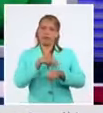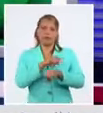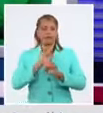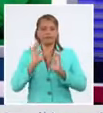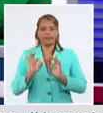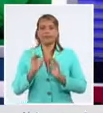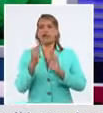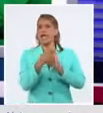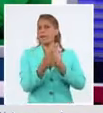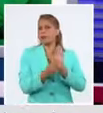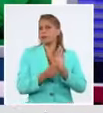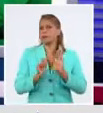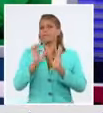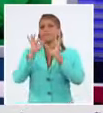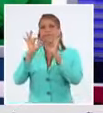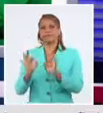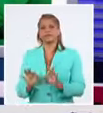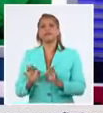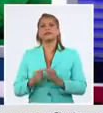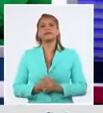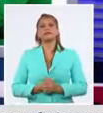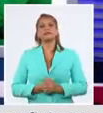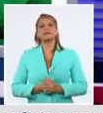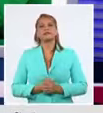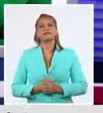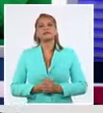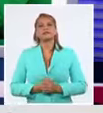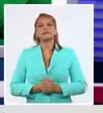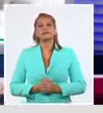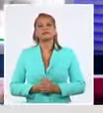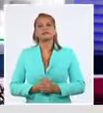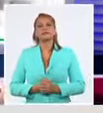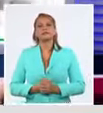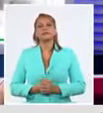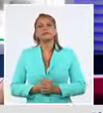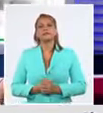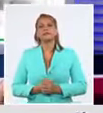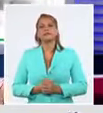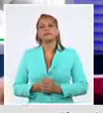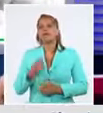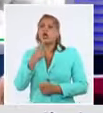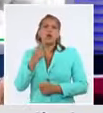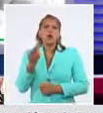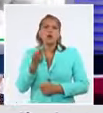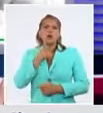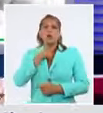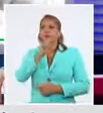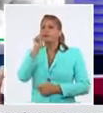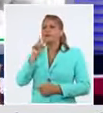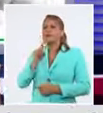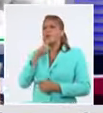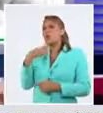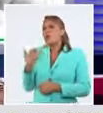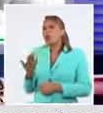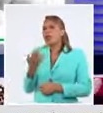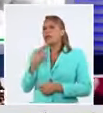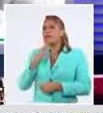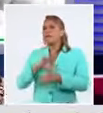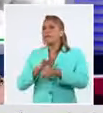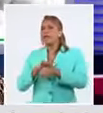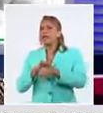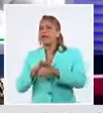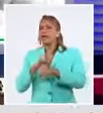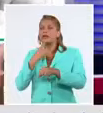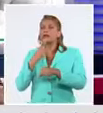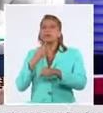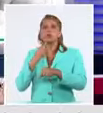una seguridad en la calidad de la atención. ¿Cuáles son los eventos adversos graves presentes? Si existen